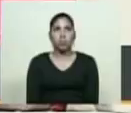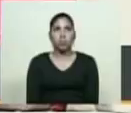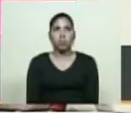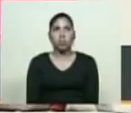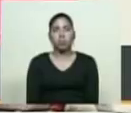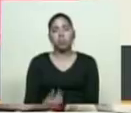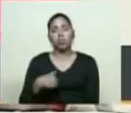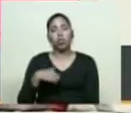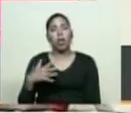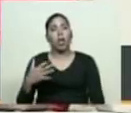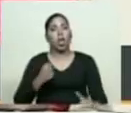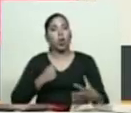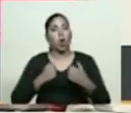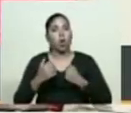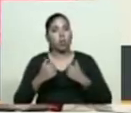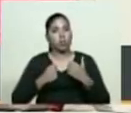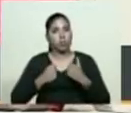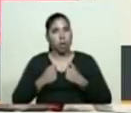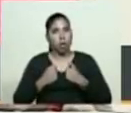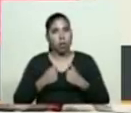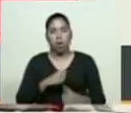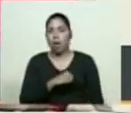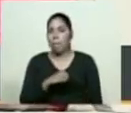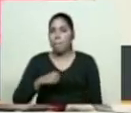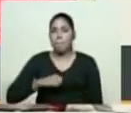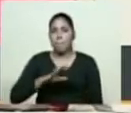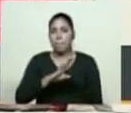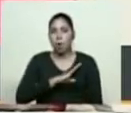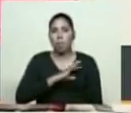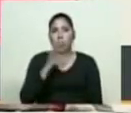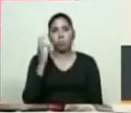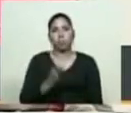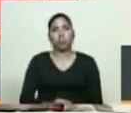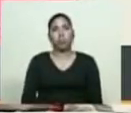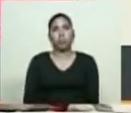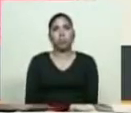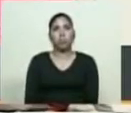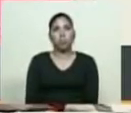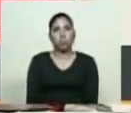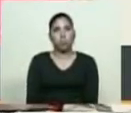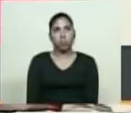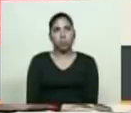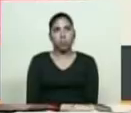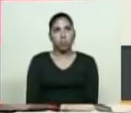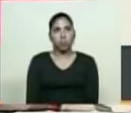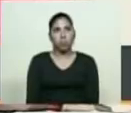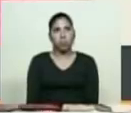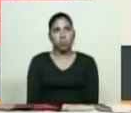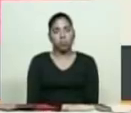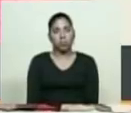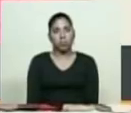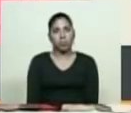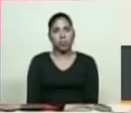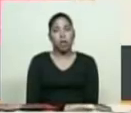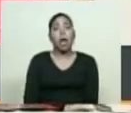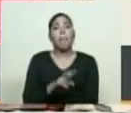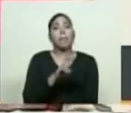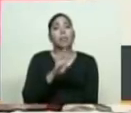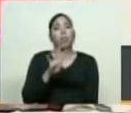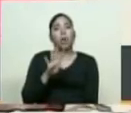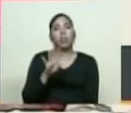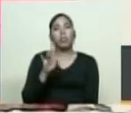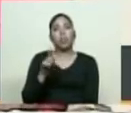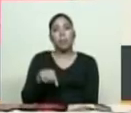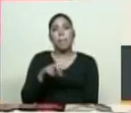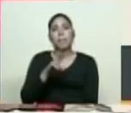eso. Sí, va a ser un mecanismo absolutamente eficiente para eso. Y 24, 25 actividades, nosotros